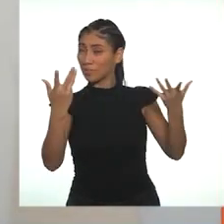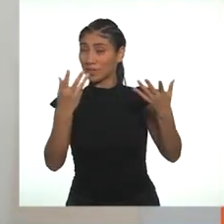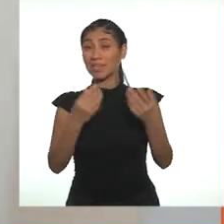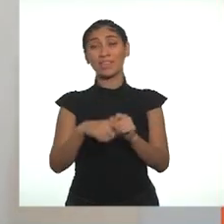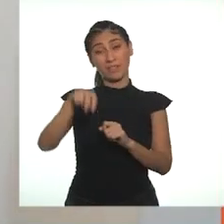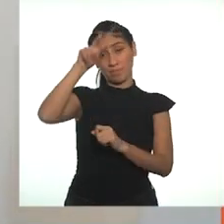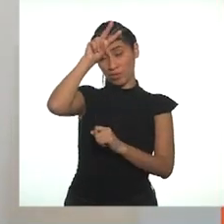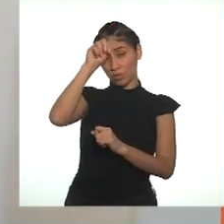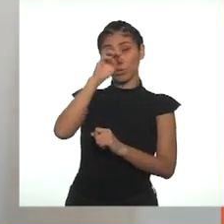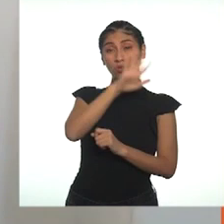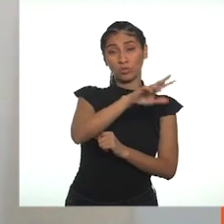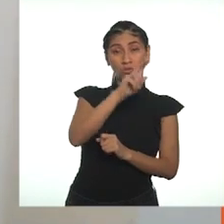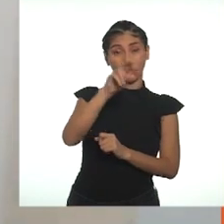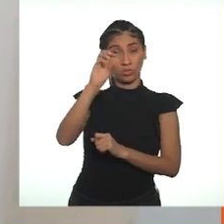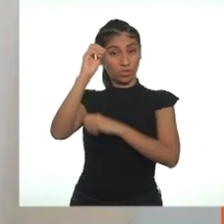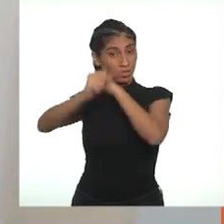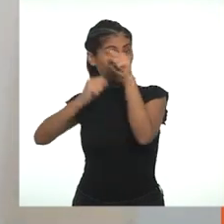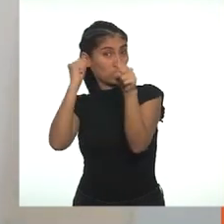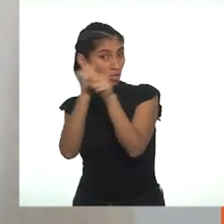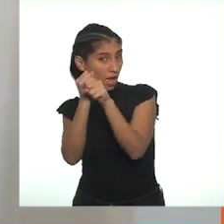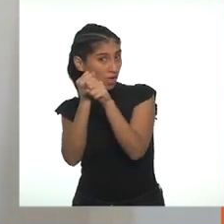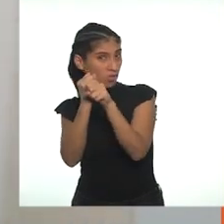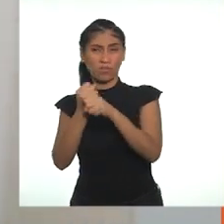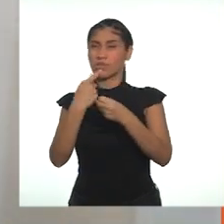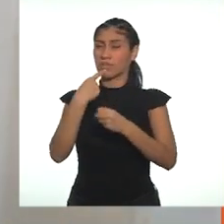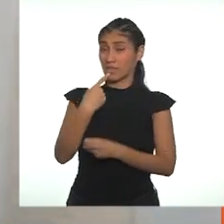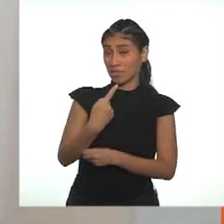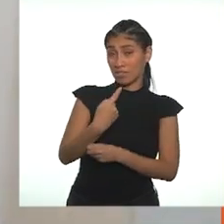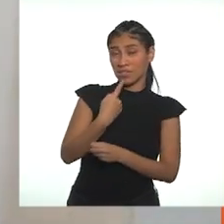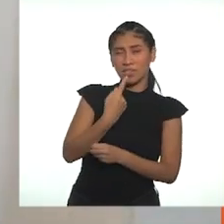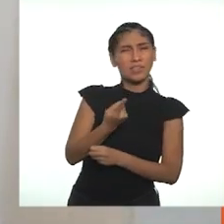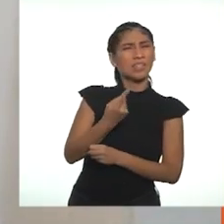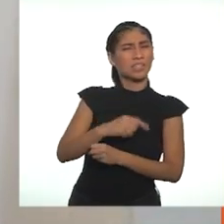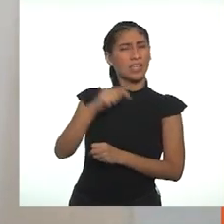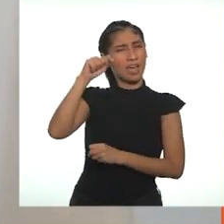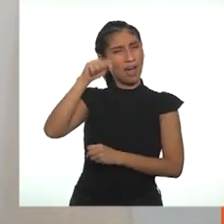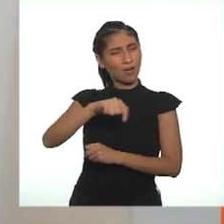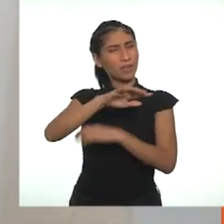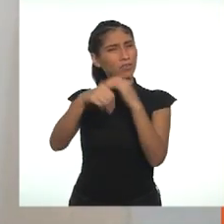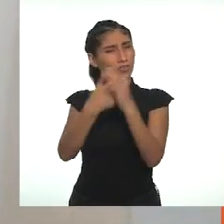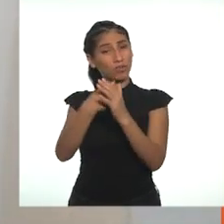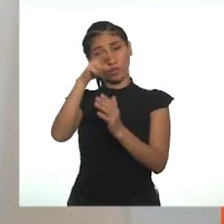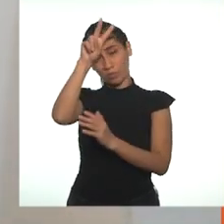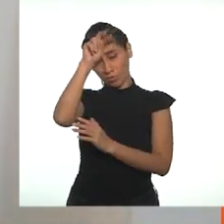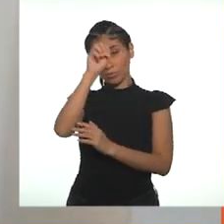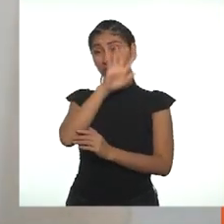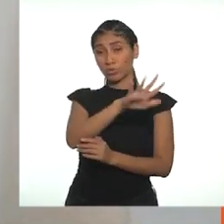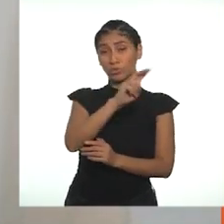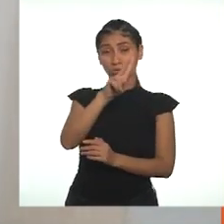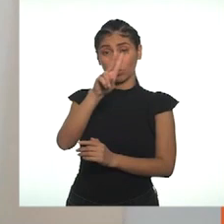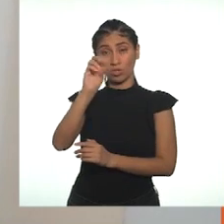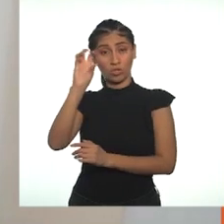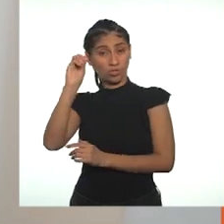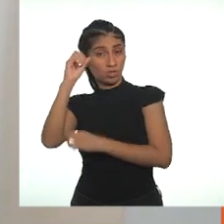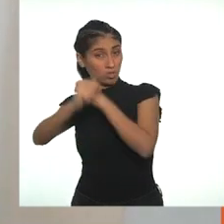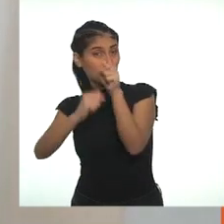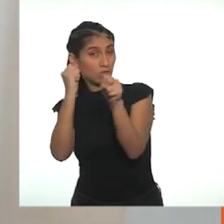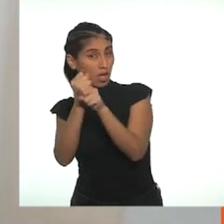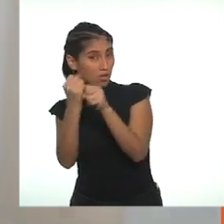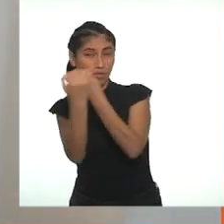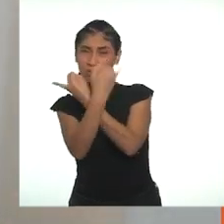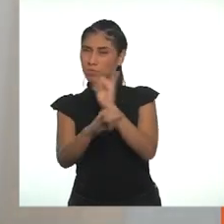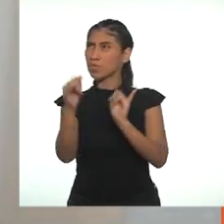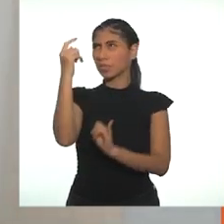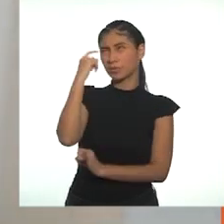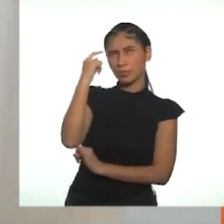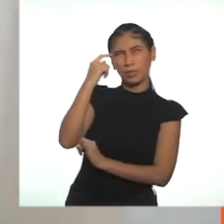el bicentenario y Jazmín nos dijo que es una buena oportunidad para reflexionar. Pero a mí me parece que esta es